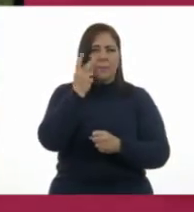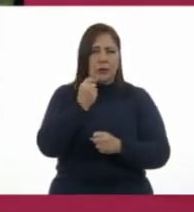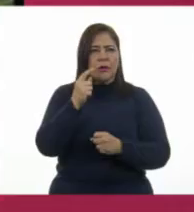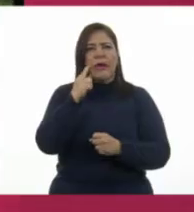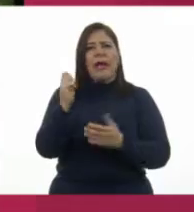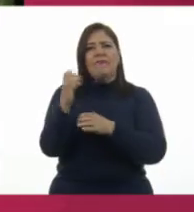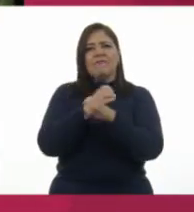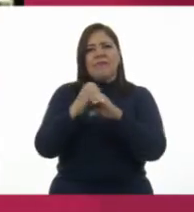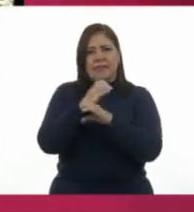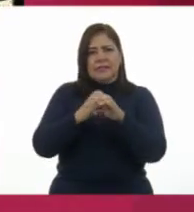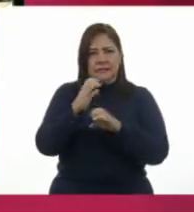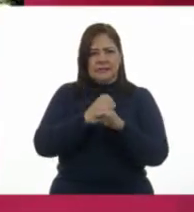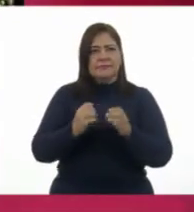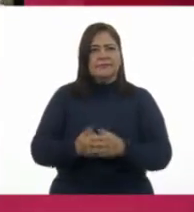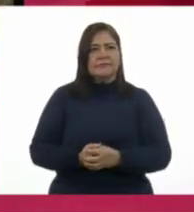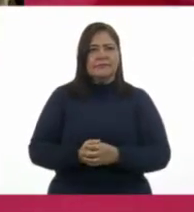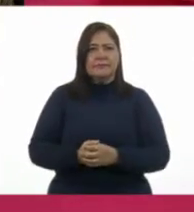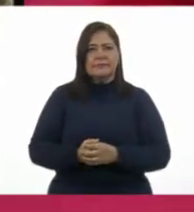café,